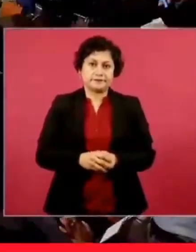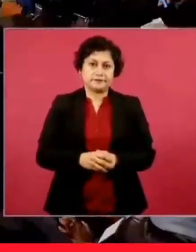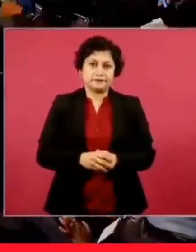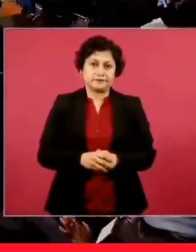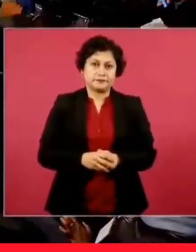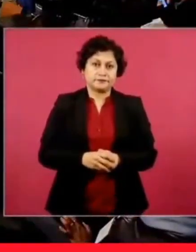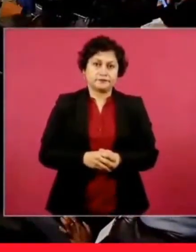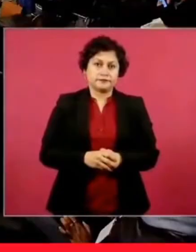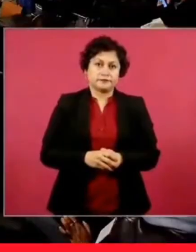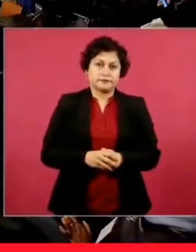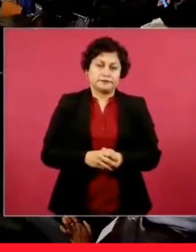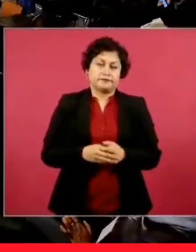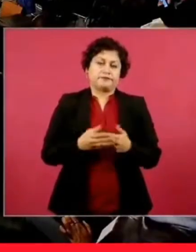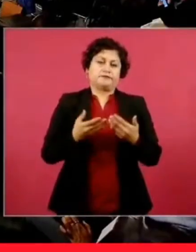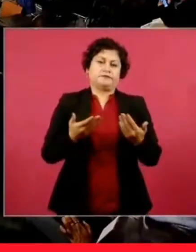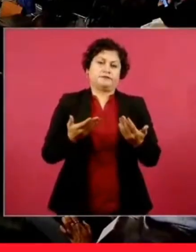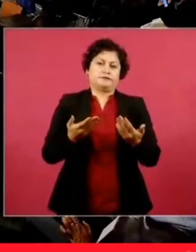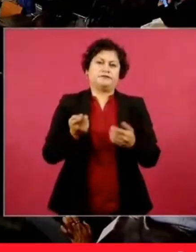Rescatar a los de arriba,